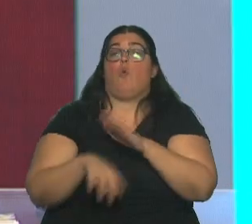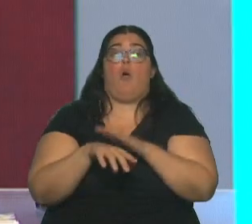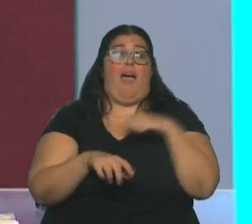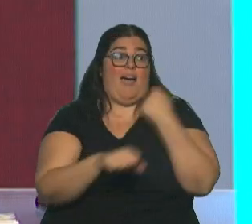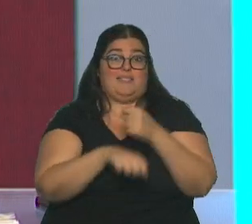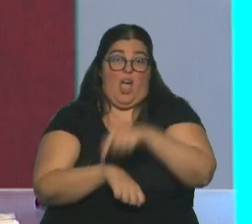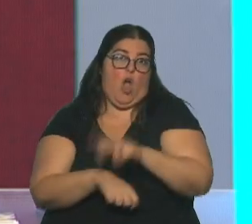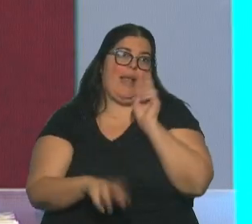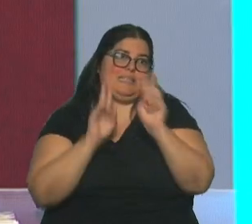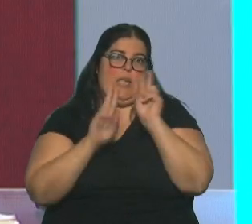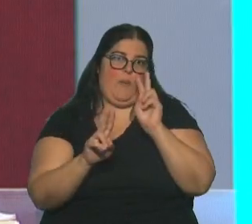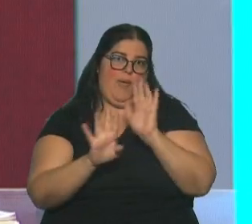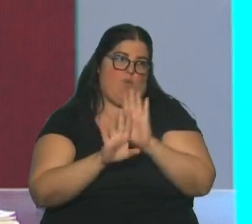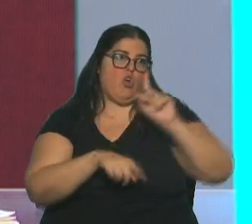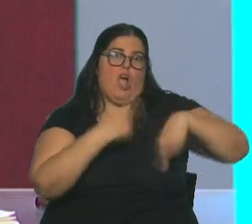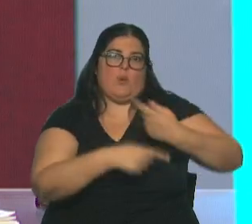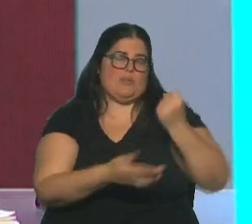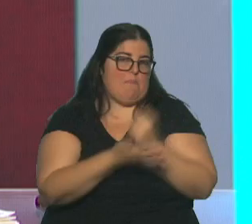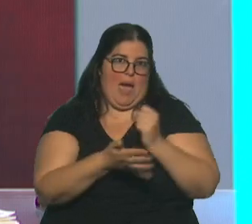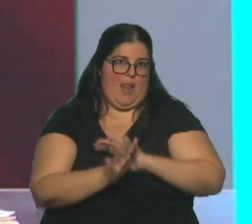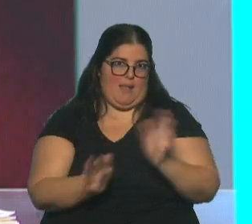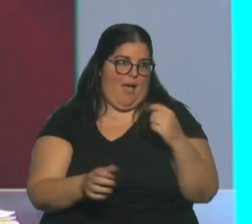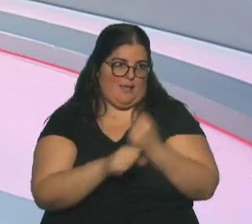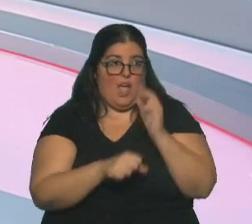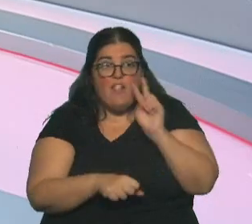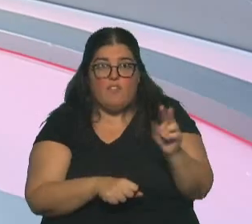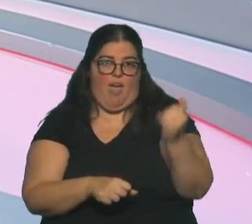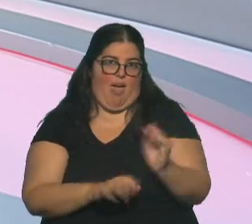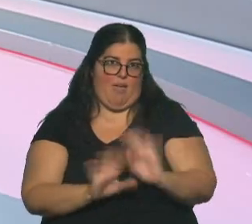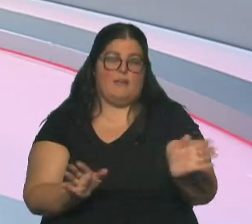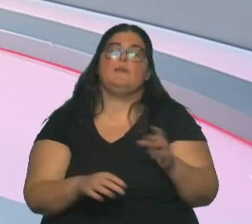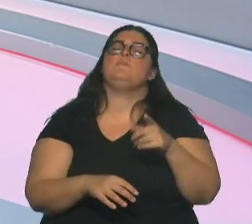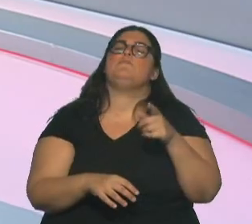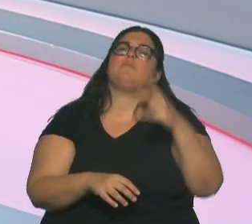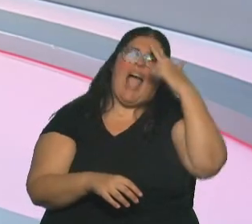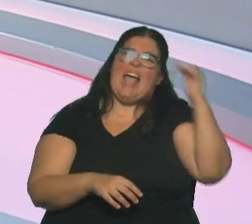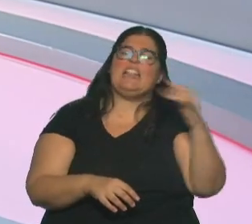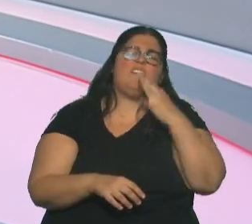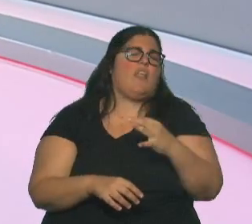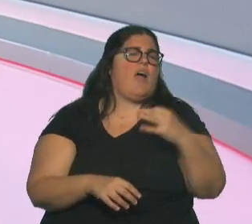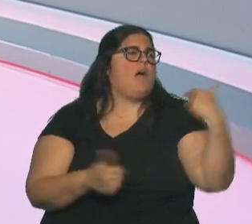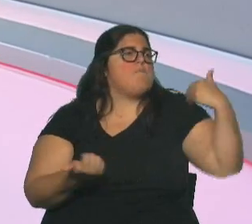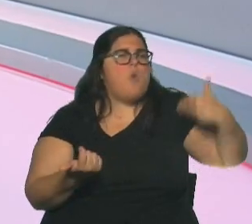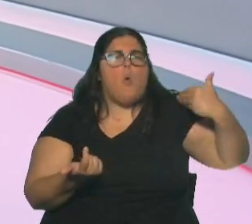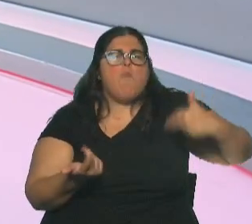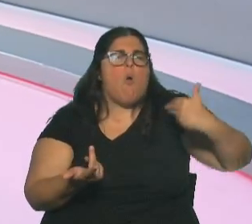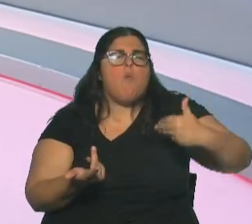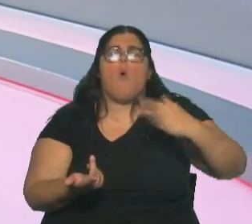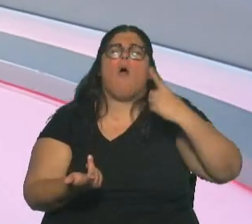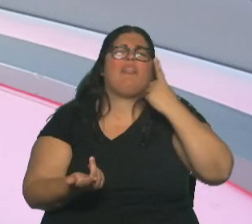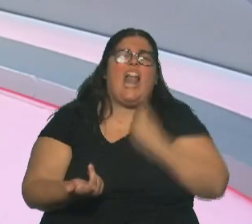se pueden ver las consecuencias, ¿no? Es decir, que realmente Haití tiene una historia de tragedia tras tragedia con